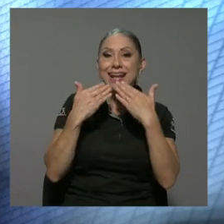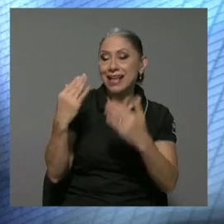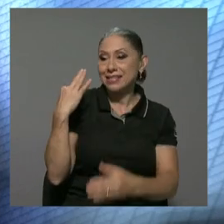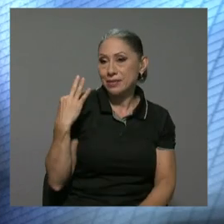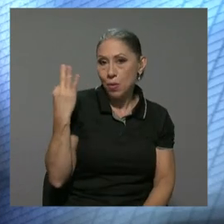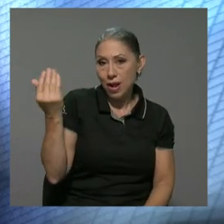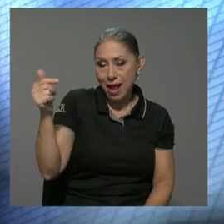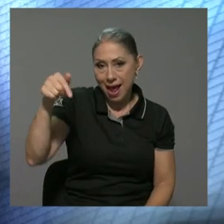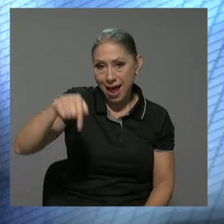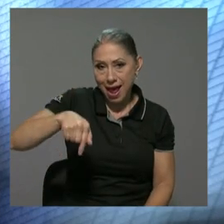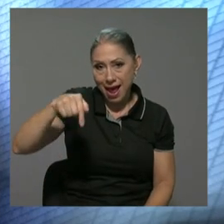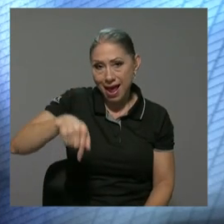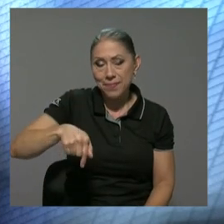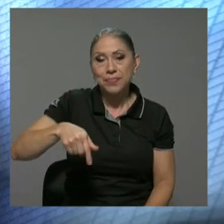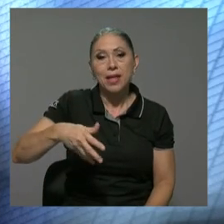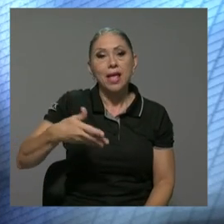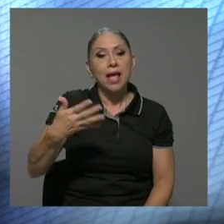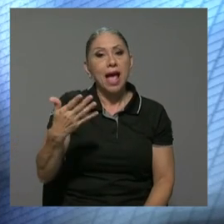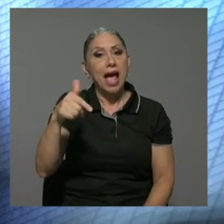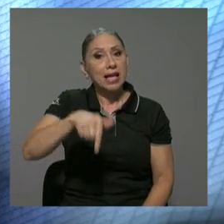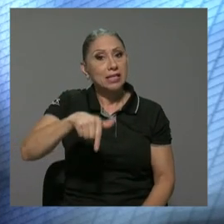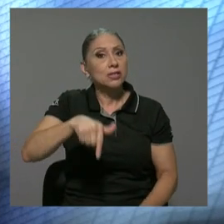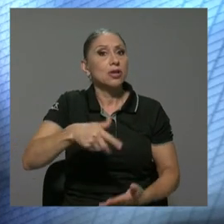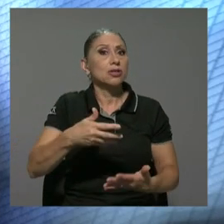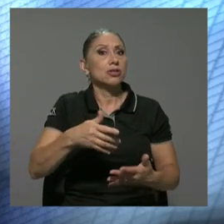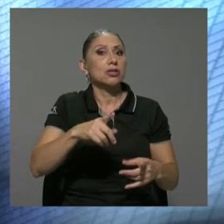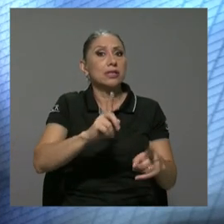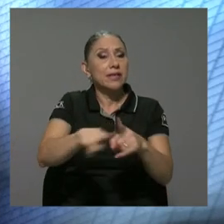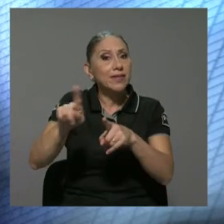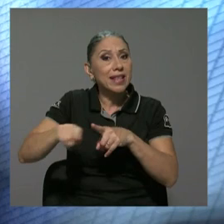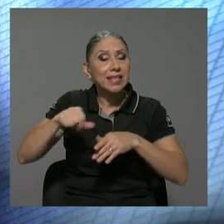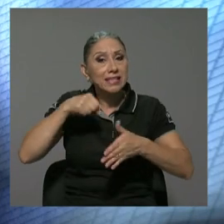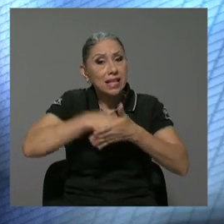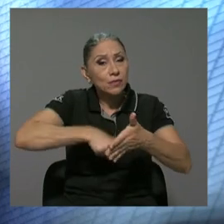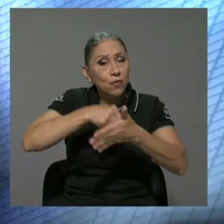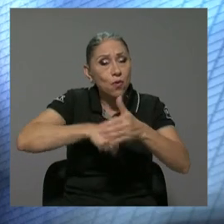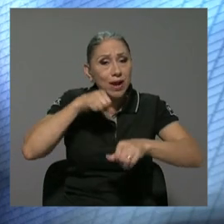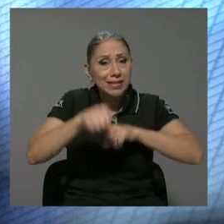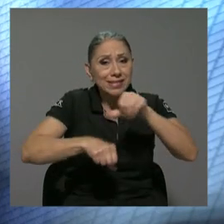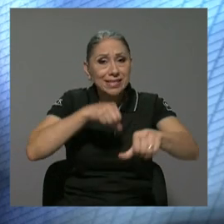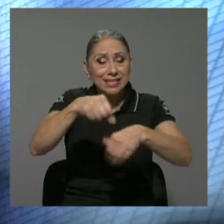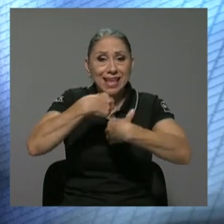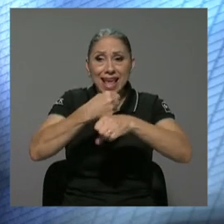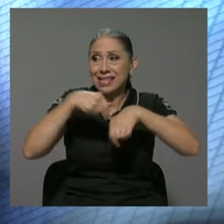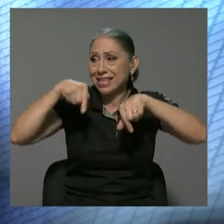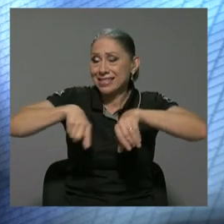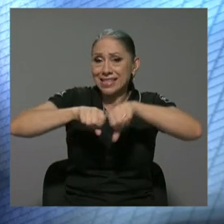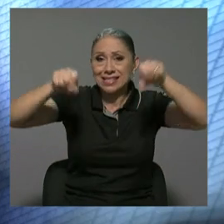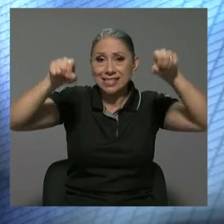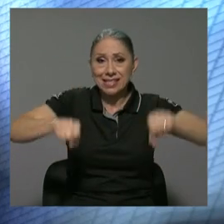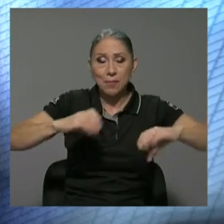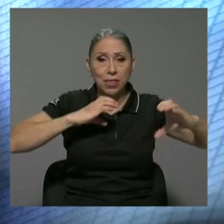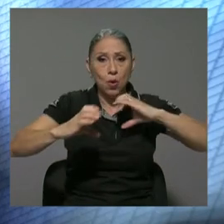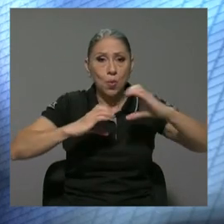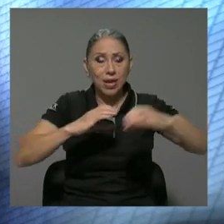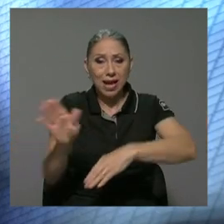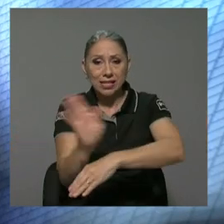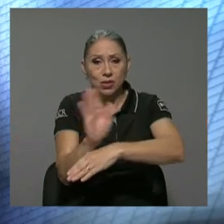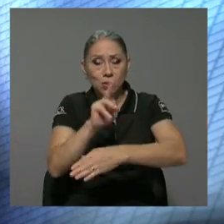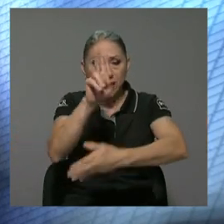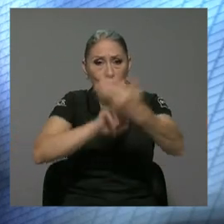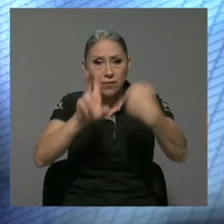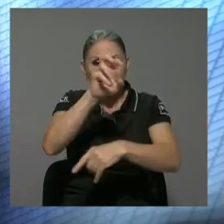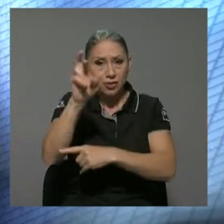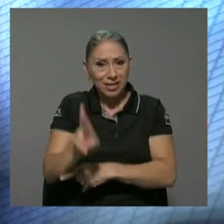más a estos esfuerzos que hace el sistema de comunicación de la Universidad de Costa Rica. Y bueno,